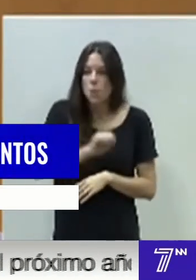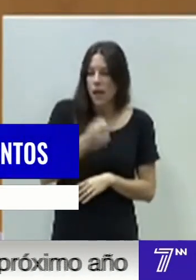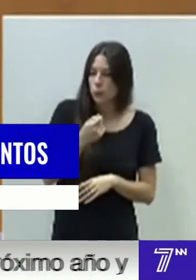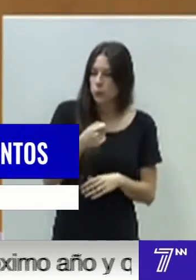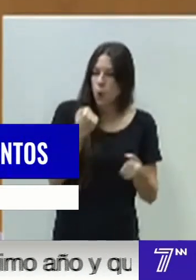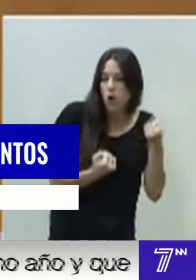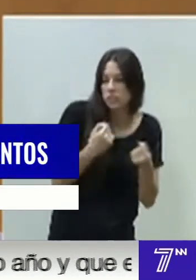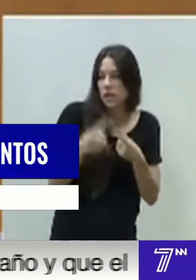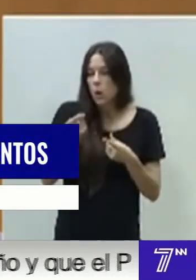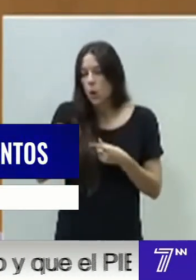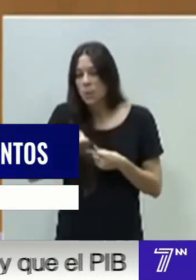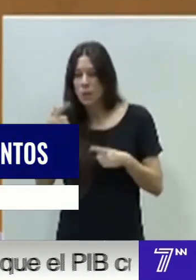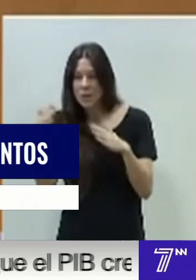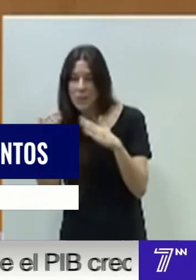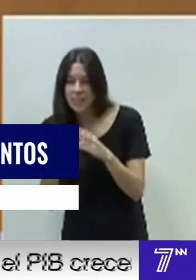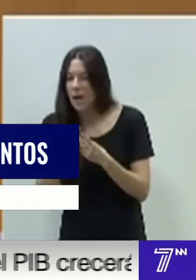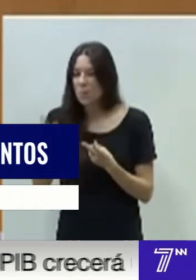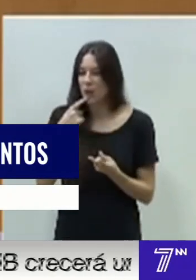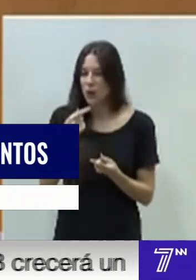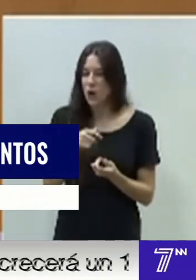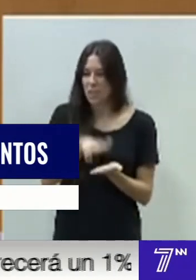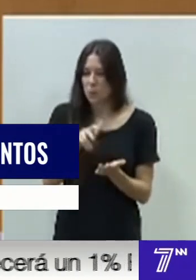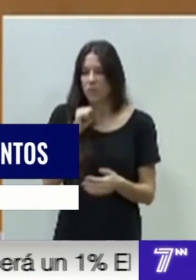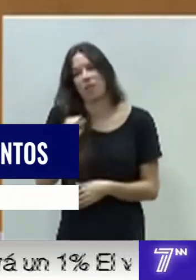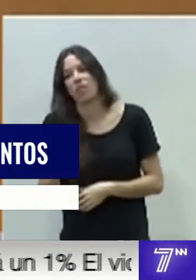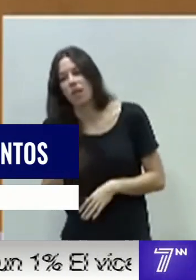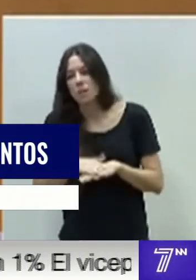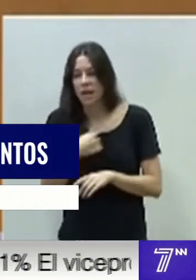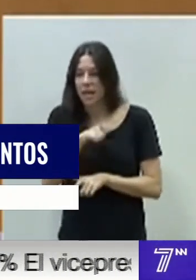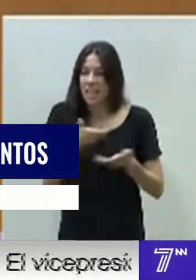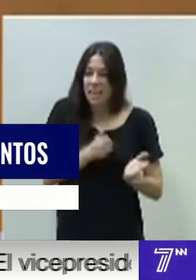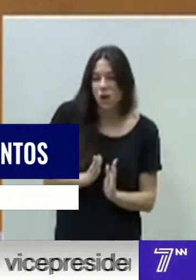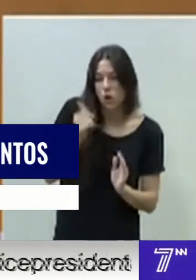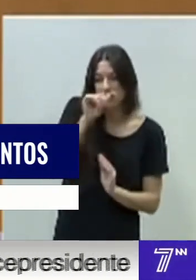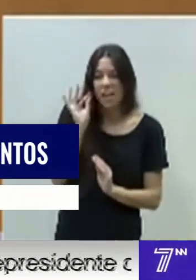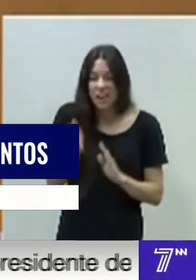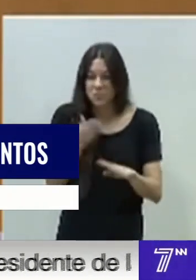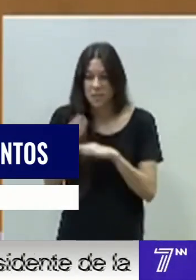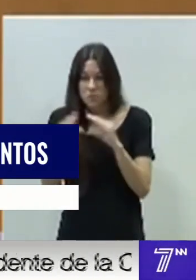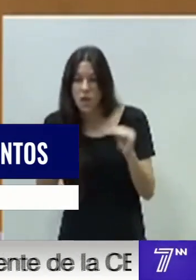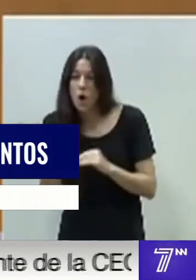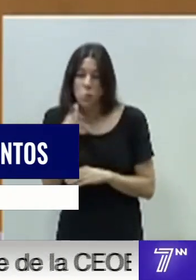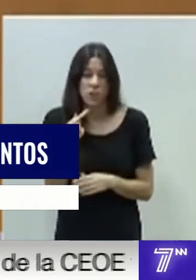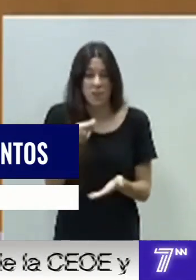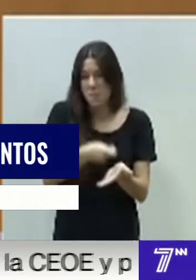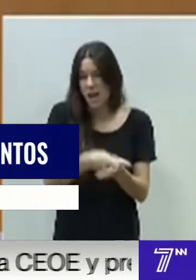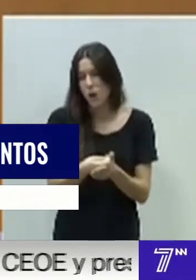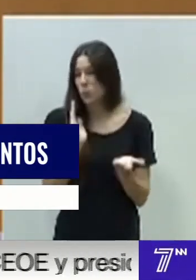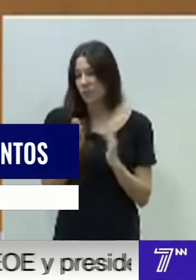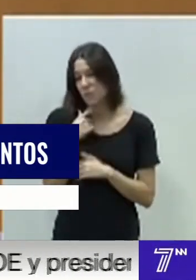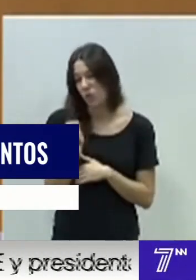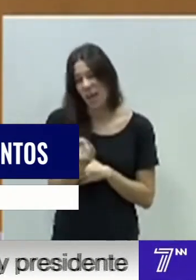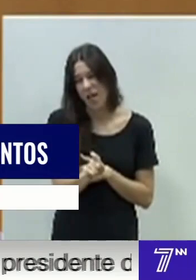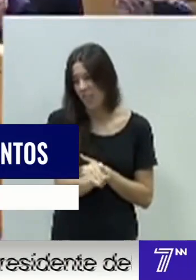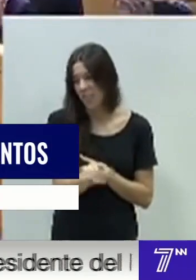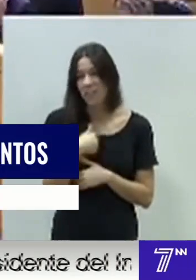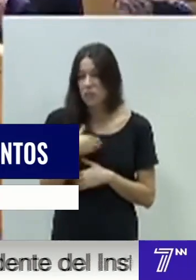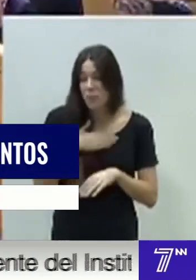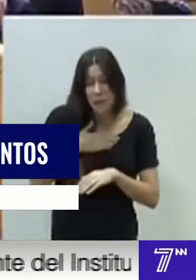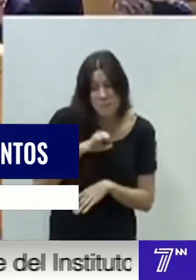pero no se hipoteque y devenga en pobre para hacer que sus hijos e hijas puedan ir a la universidad o porque tengan que costearse un tratamiento de cáncer. Eso yo no lo quiero para mí.